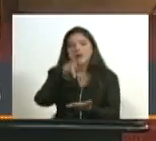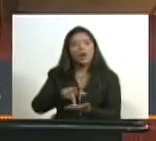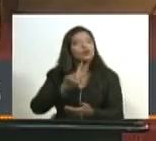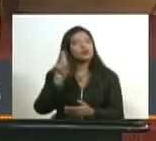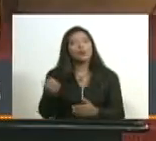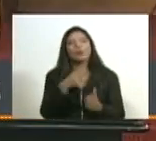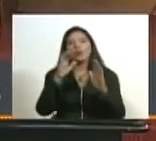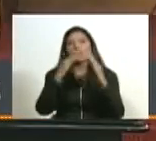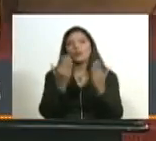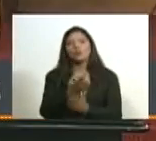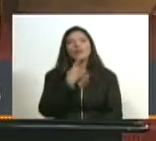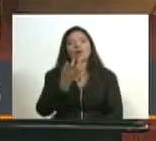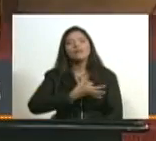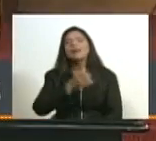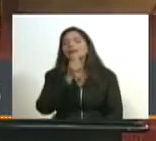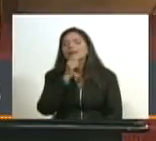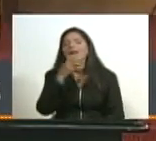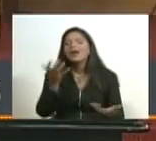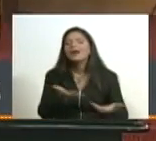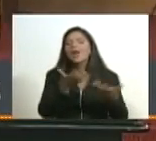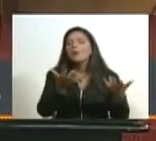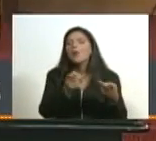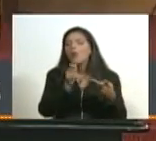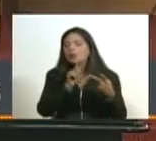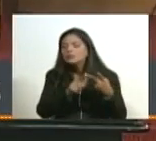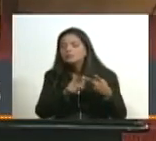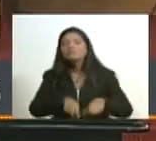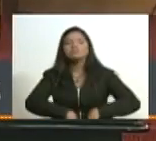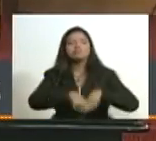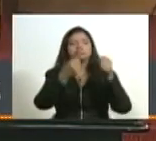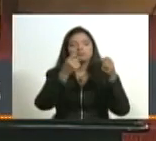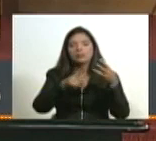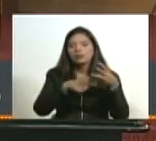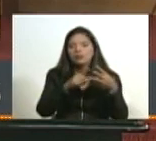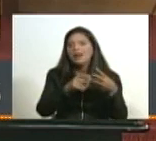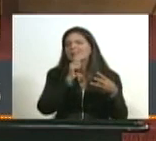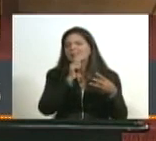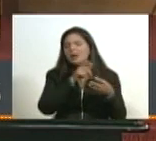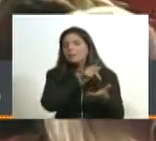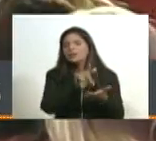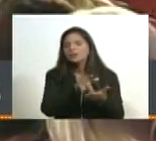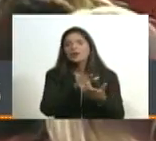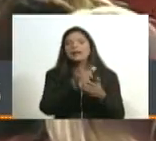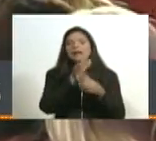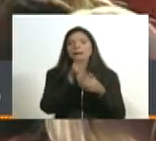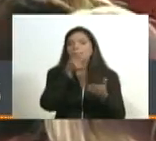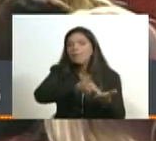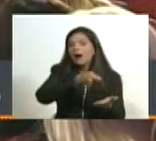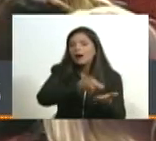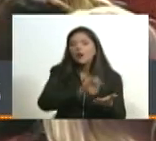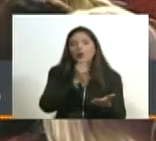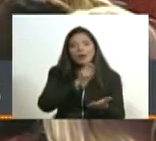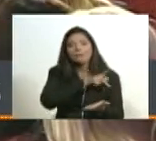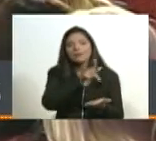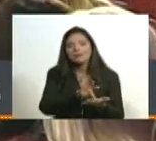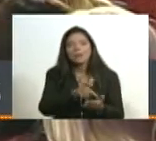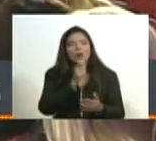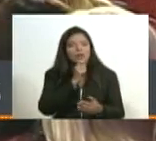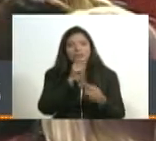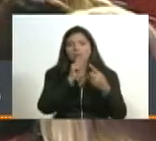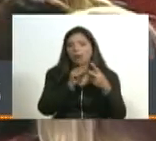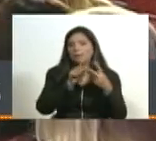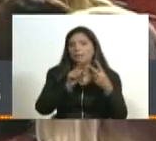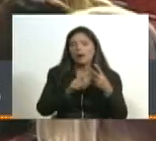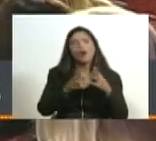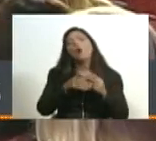diga la verdad, quién quemó, quién destruyó, los autores materiales, los autores intelectuales. Ustedes vieron